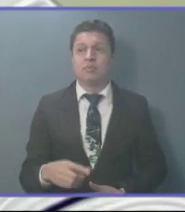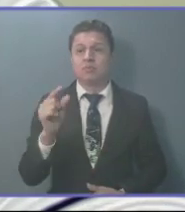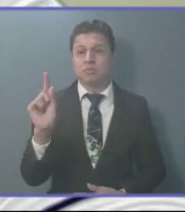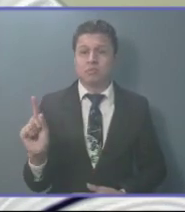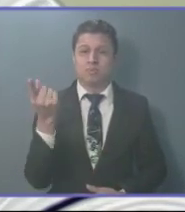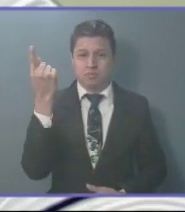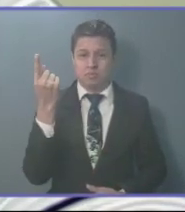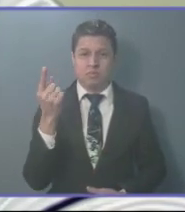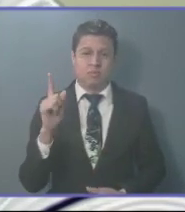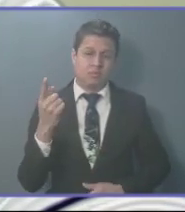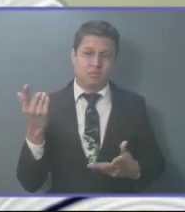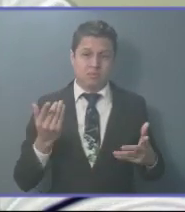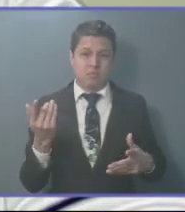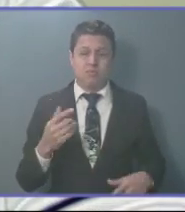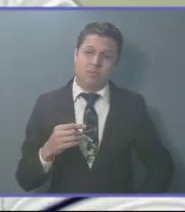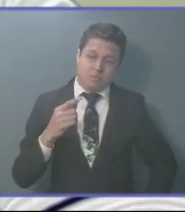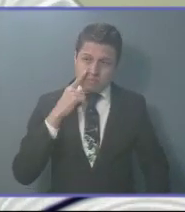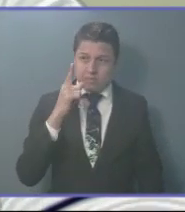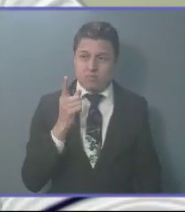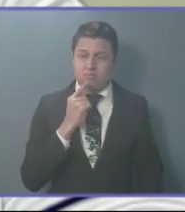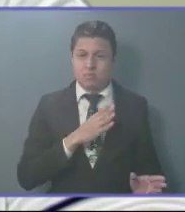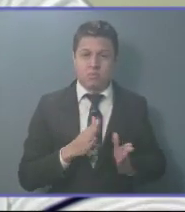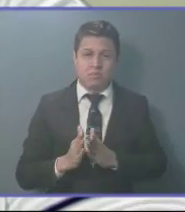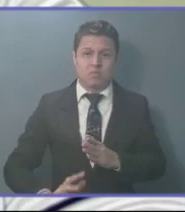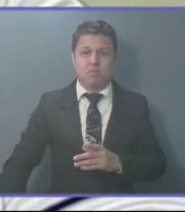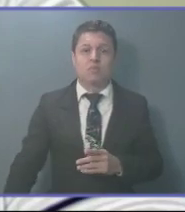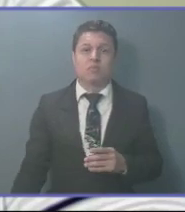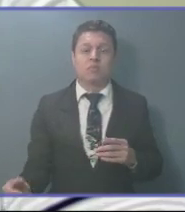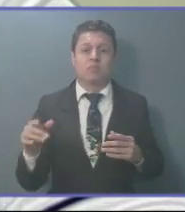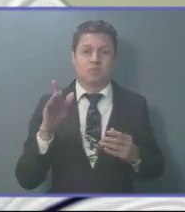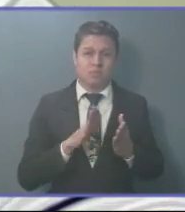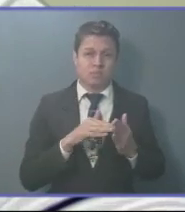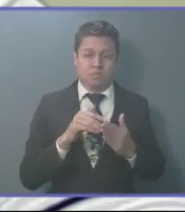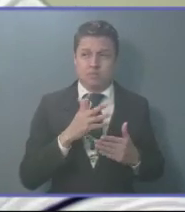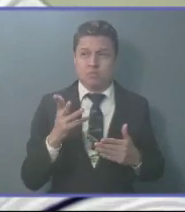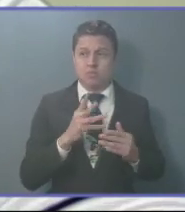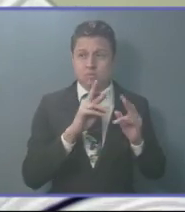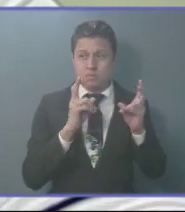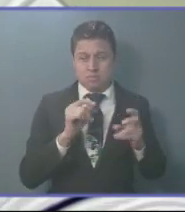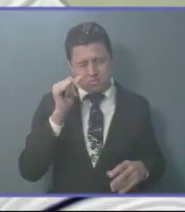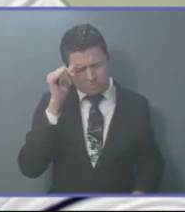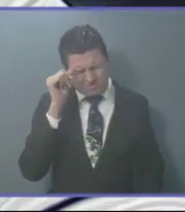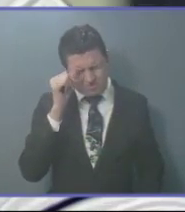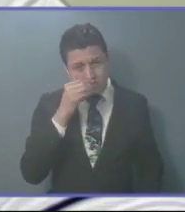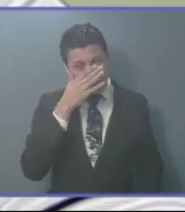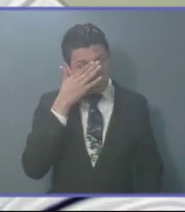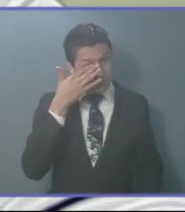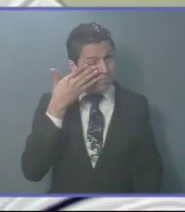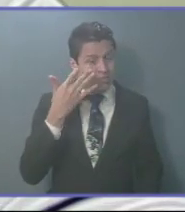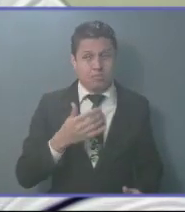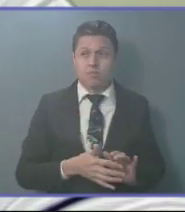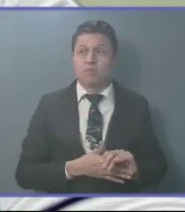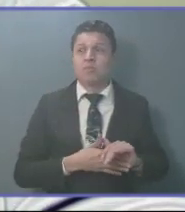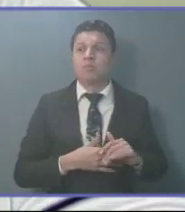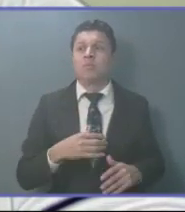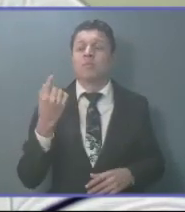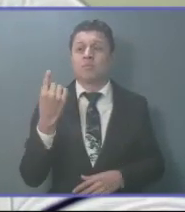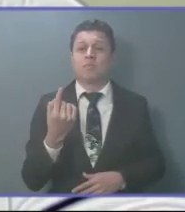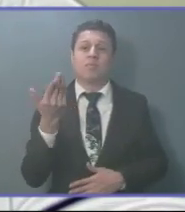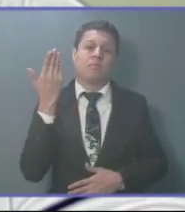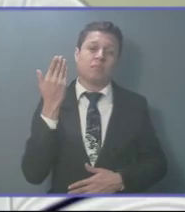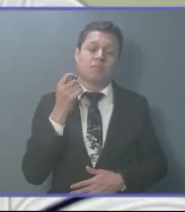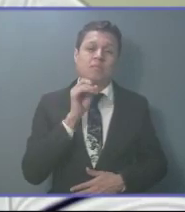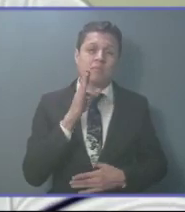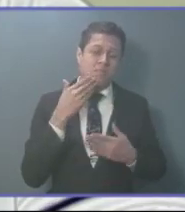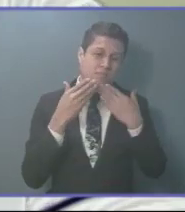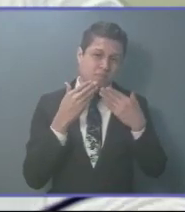hecho es cambiar el orden y ampliar un poquito los argumentos de los anteriores vetos. O sea, es